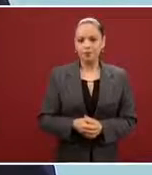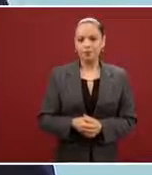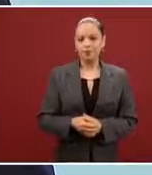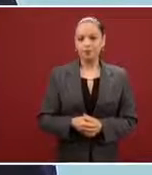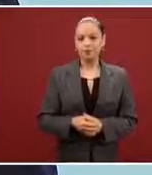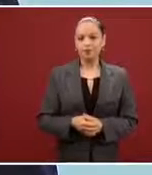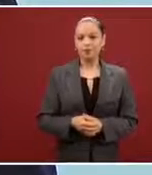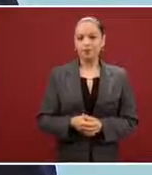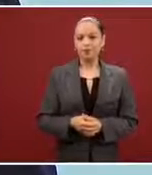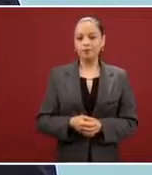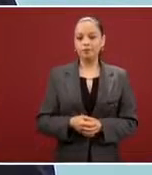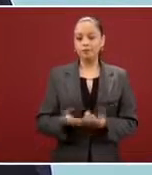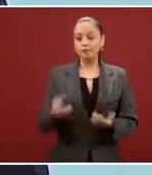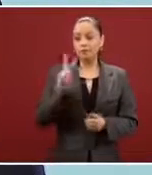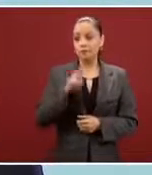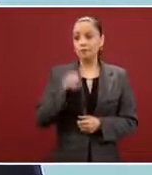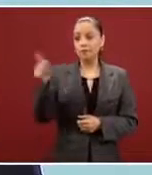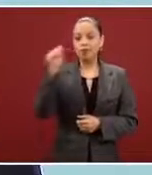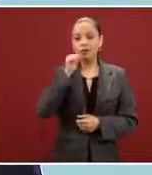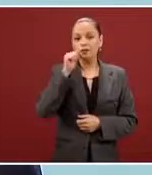disfrazan, no?